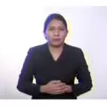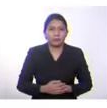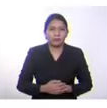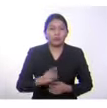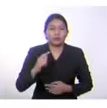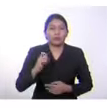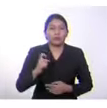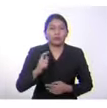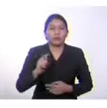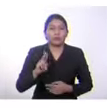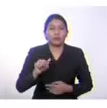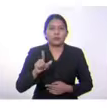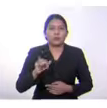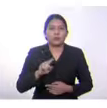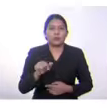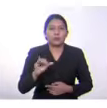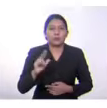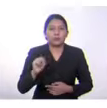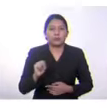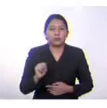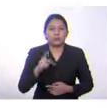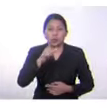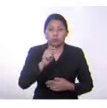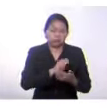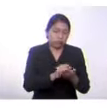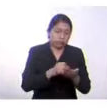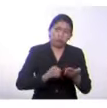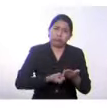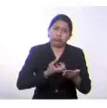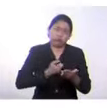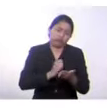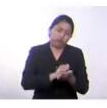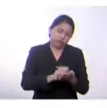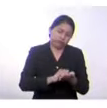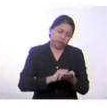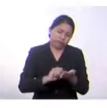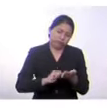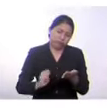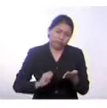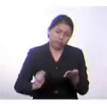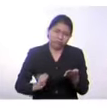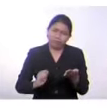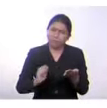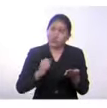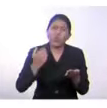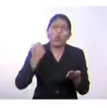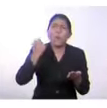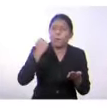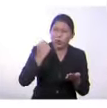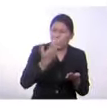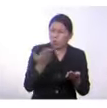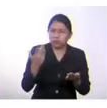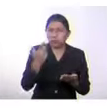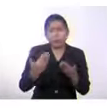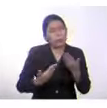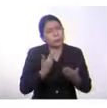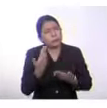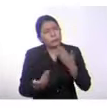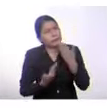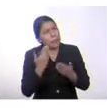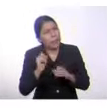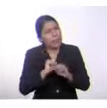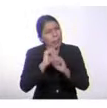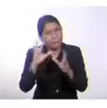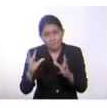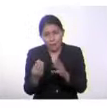Textualización. Escribe tu narración no literaria a partir de las acciones principales y narra detalles que